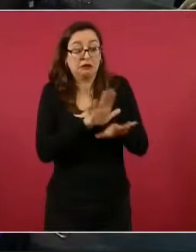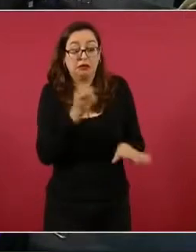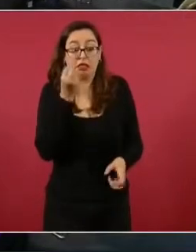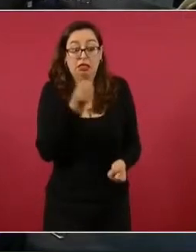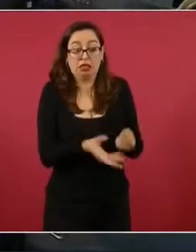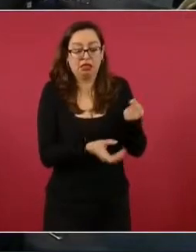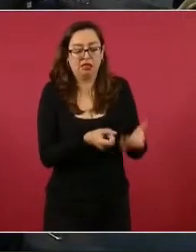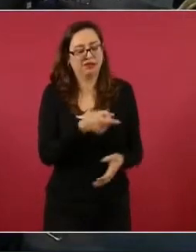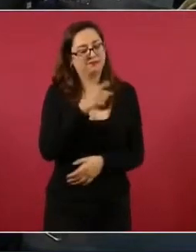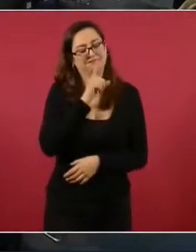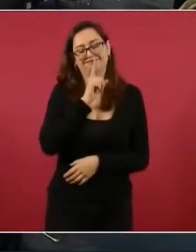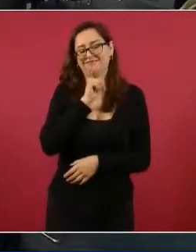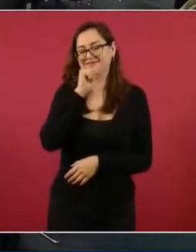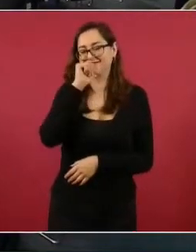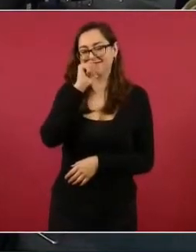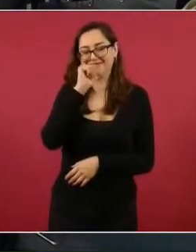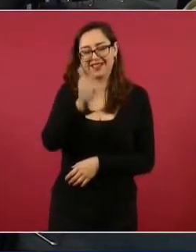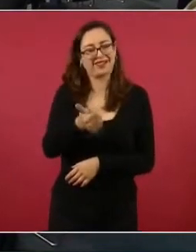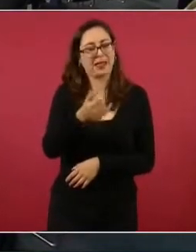no,